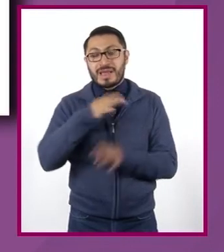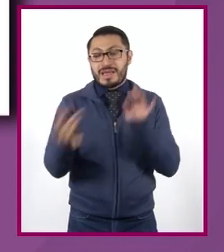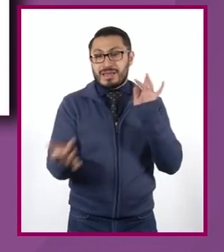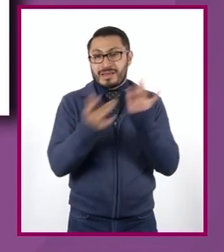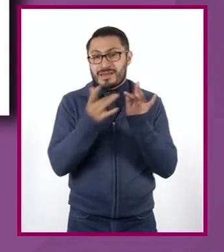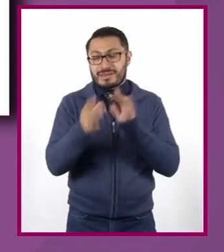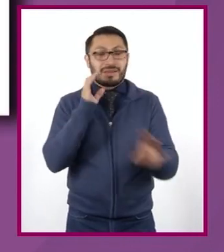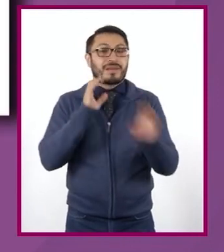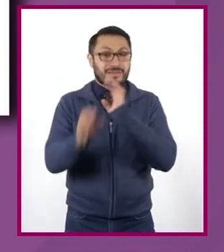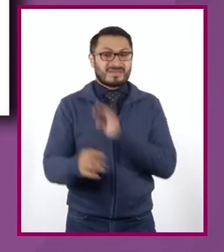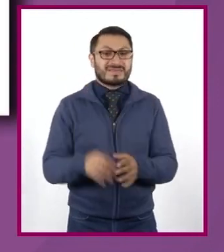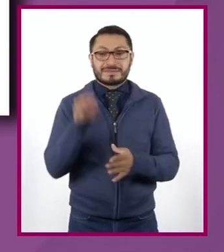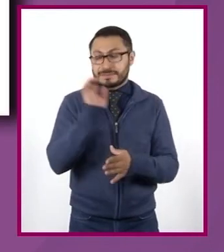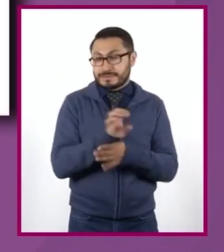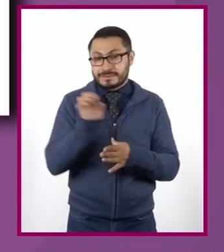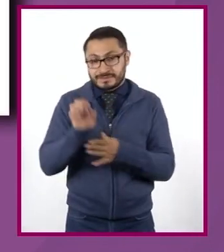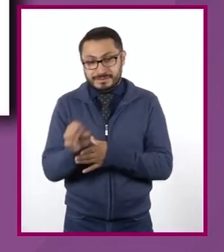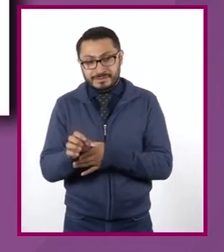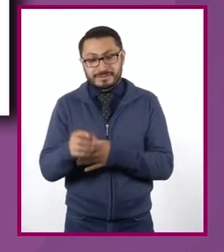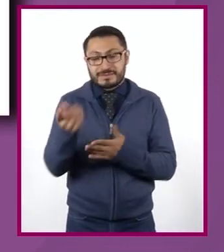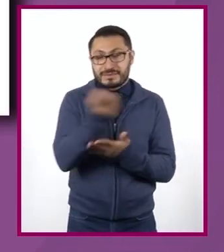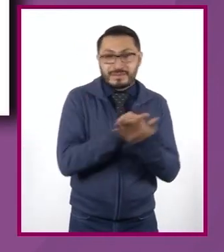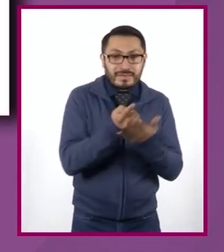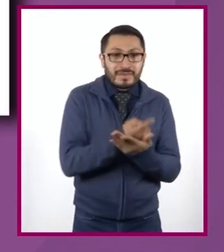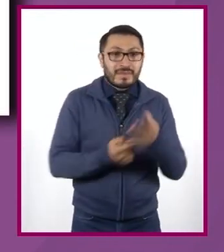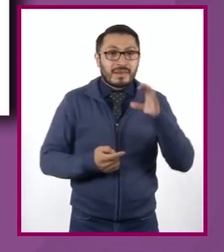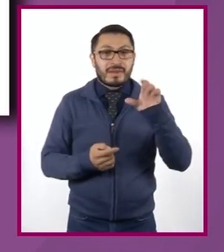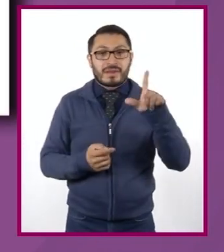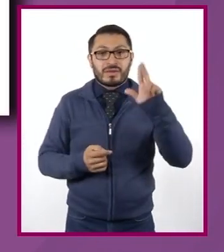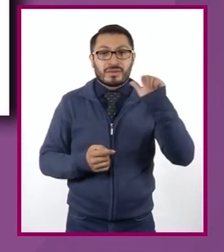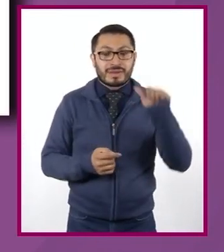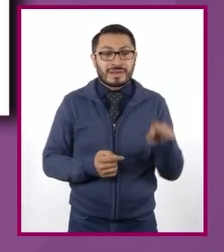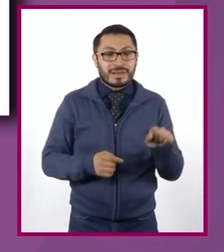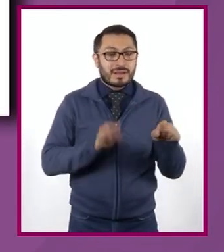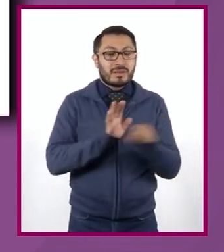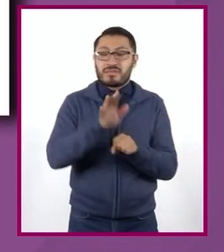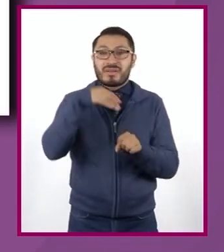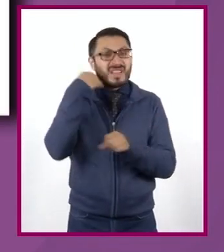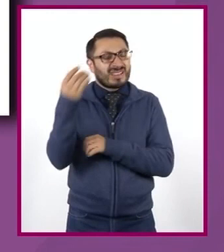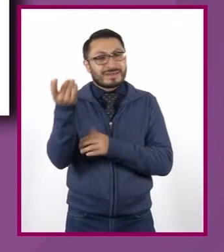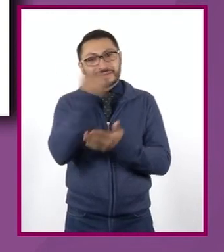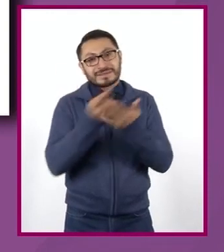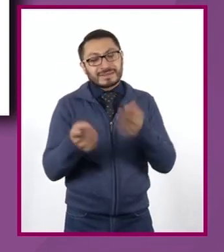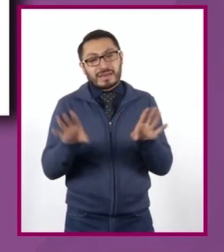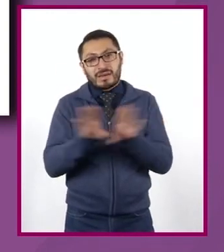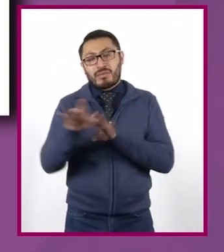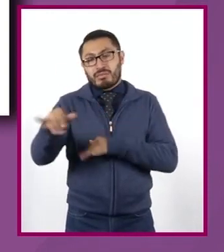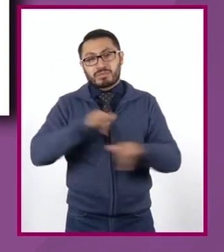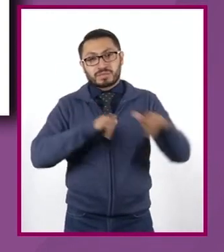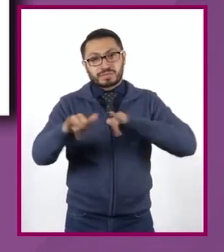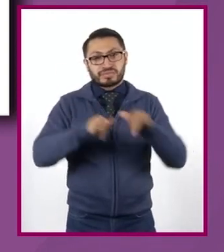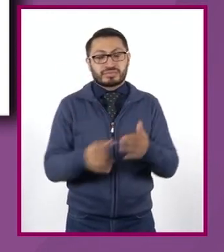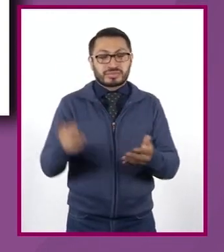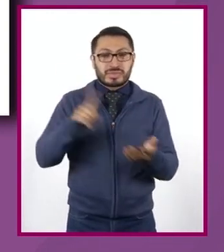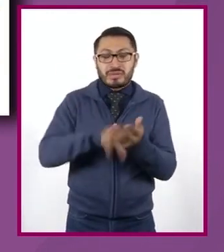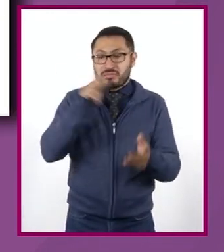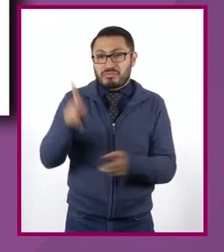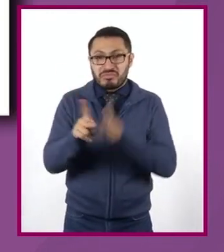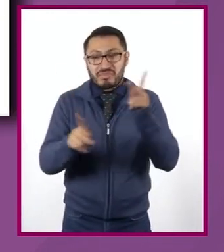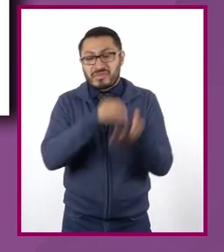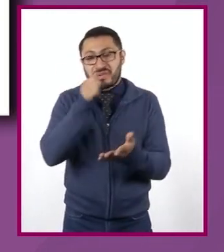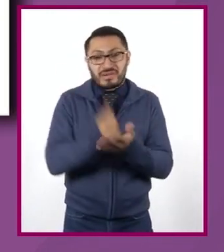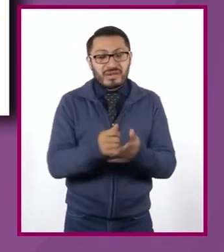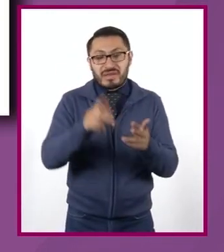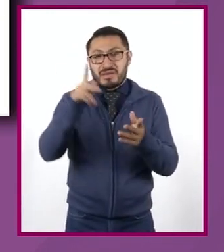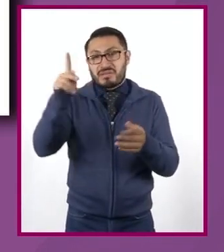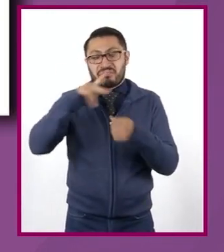comunicación. Bueno, entonces, el esquema de una célula, y yo diría cualquier esquema, es como un mapa de un pueblo, de una ciudad o de un